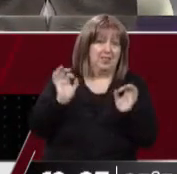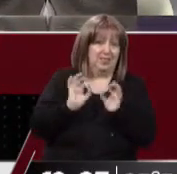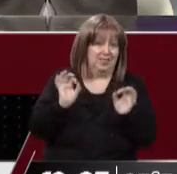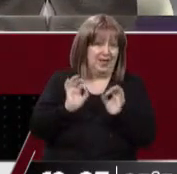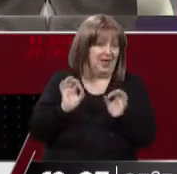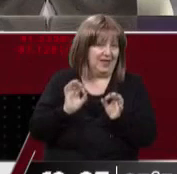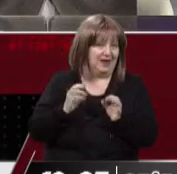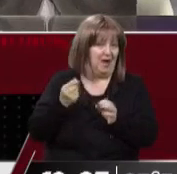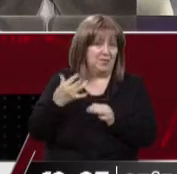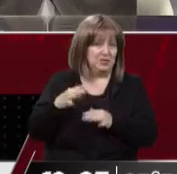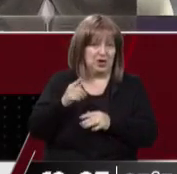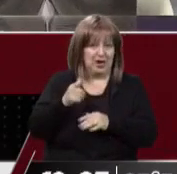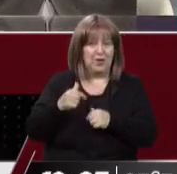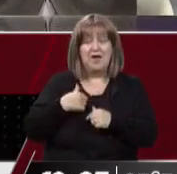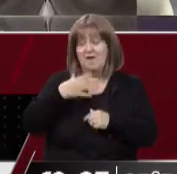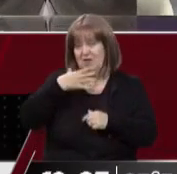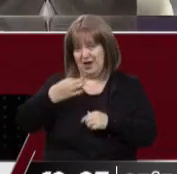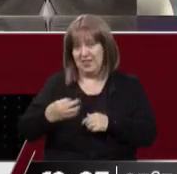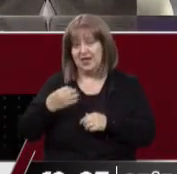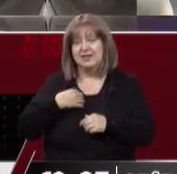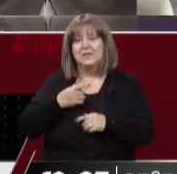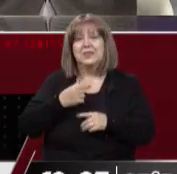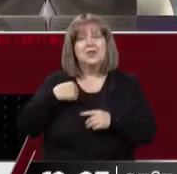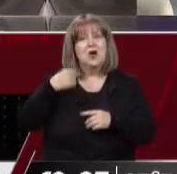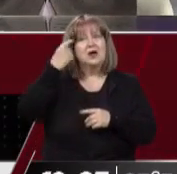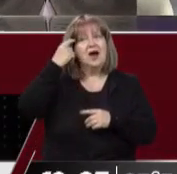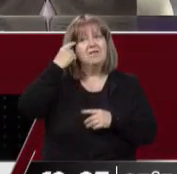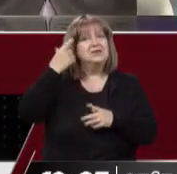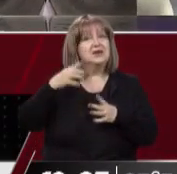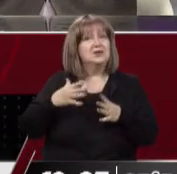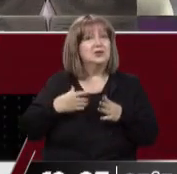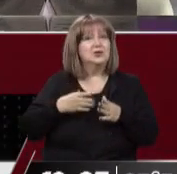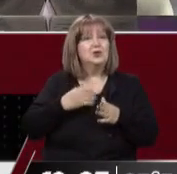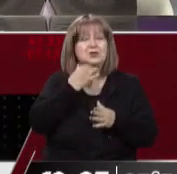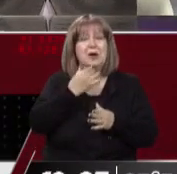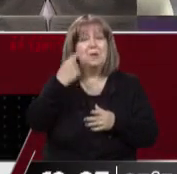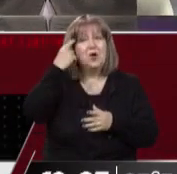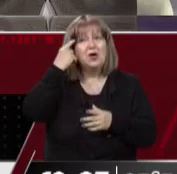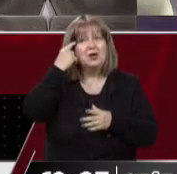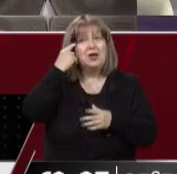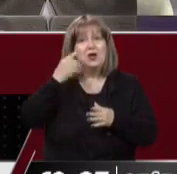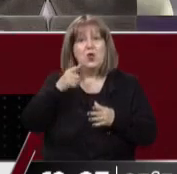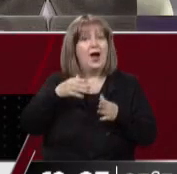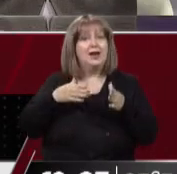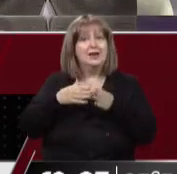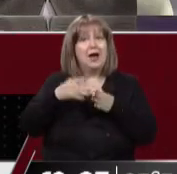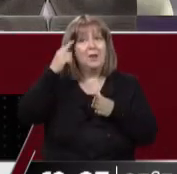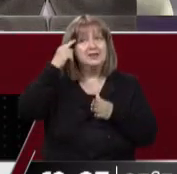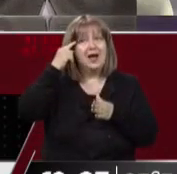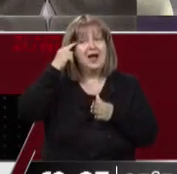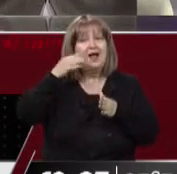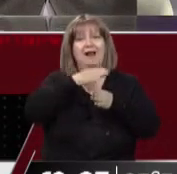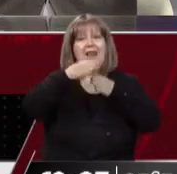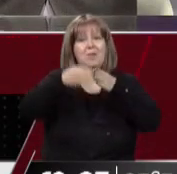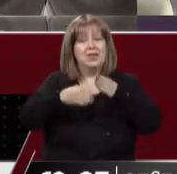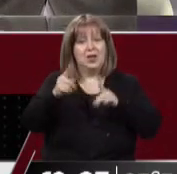nada más. La verdad que tal cual, los límites, no tenemos idea lo que somos capaces de hacer nosotros mismos